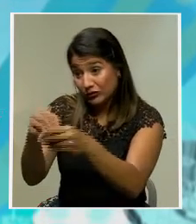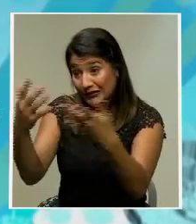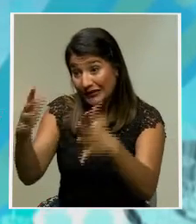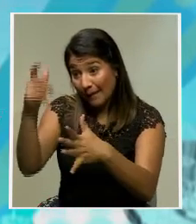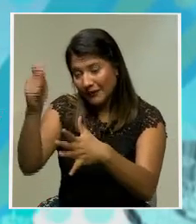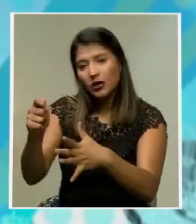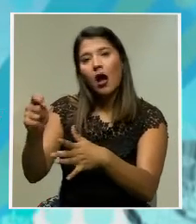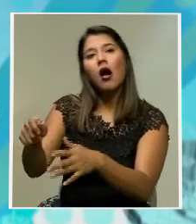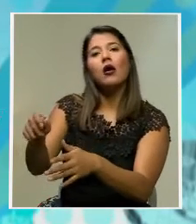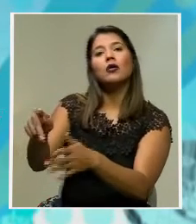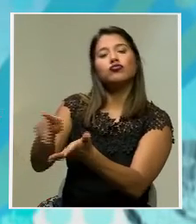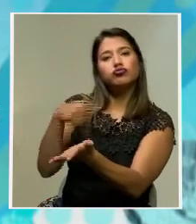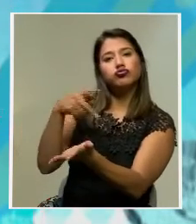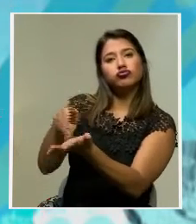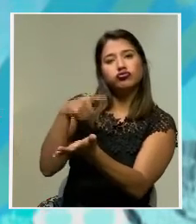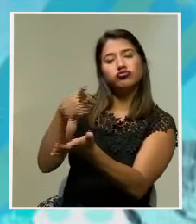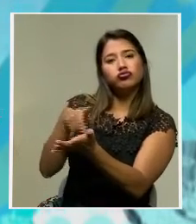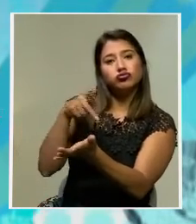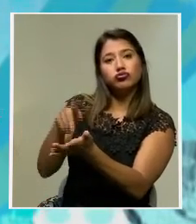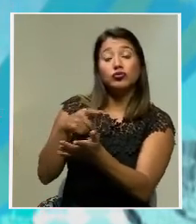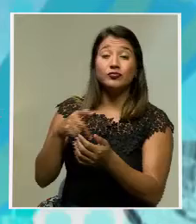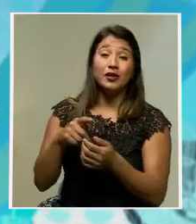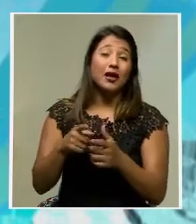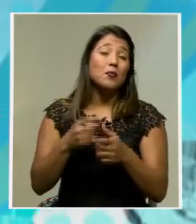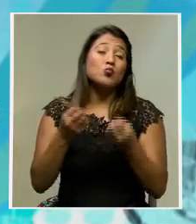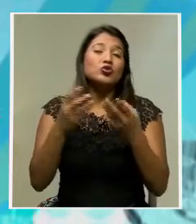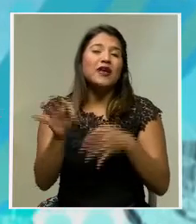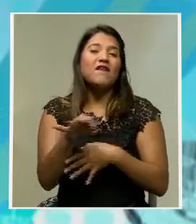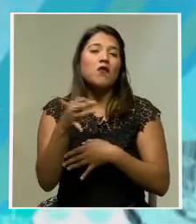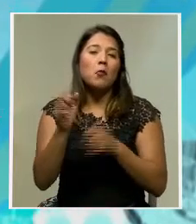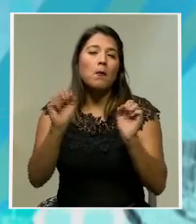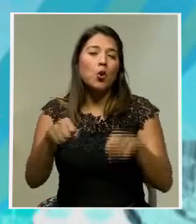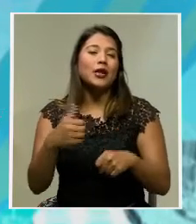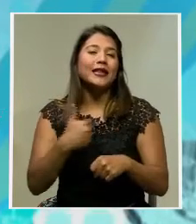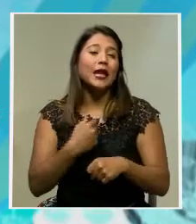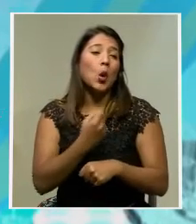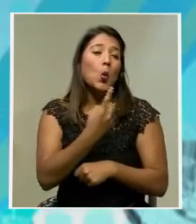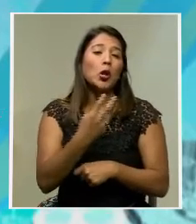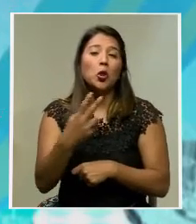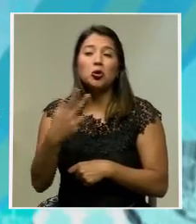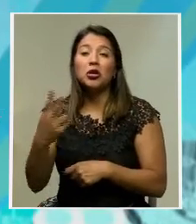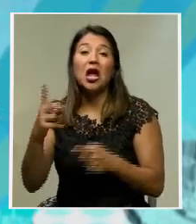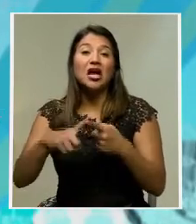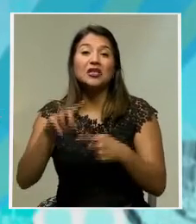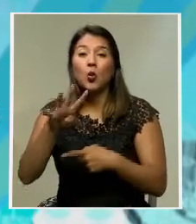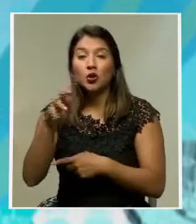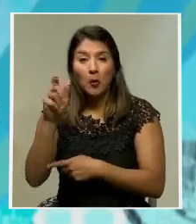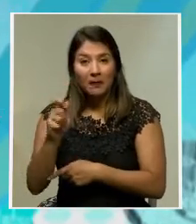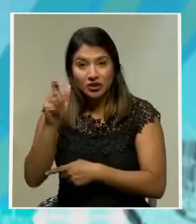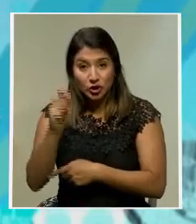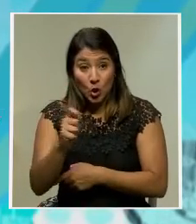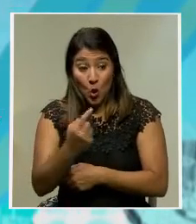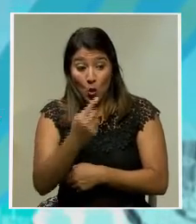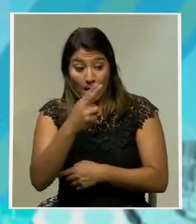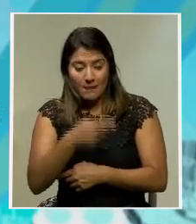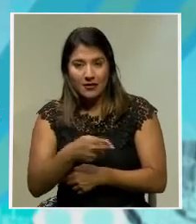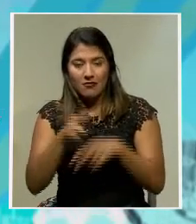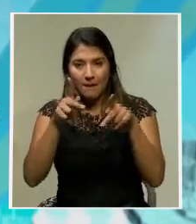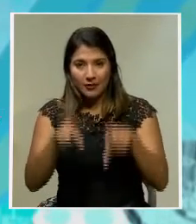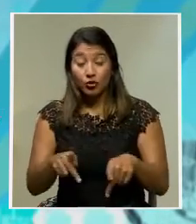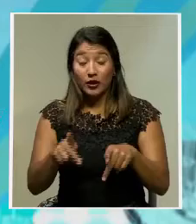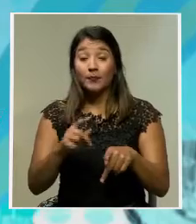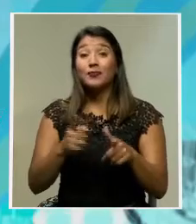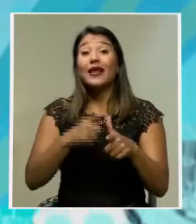poder llegar a ser un multipensionado en este país. Y dicho lo anterior, el proyecto que tenemos en la